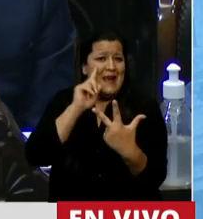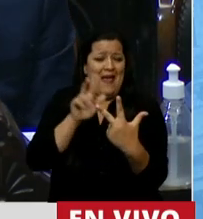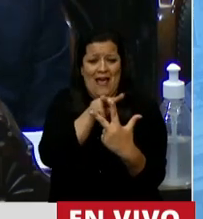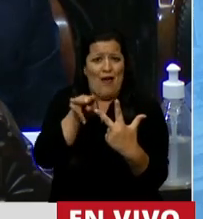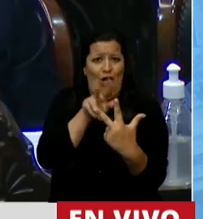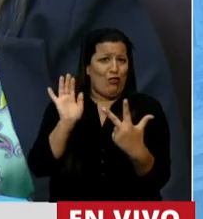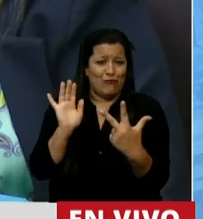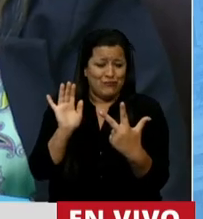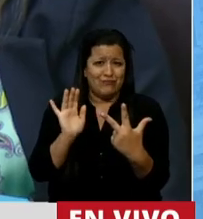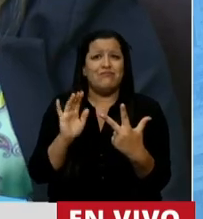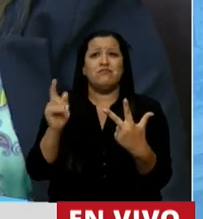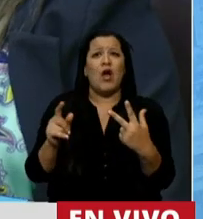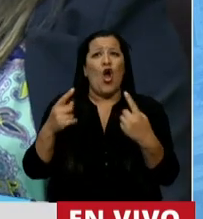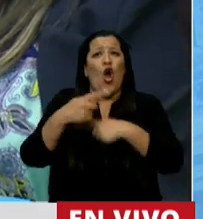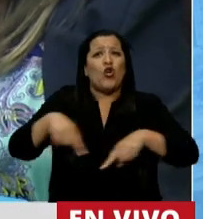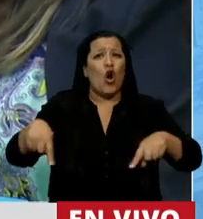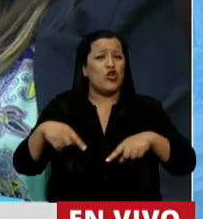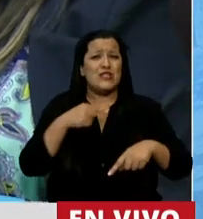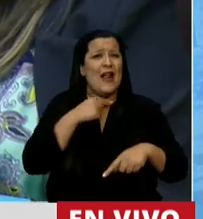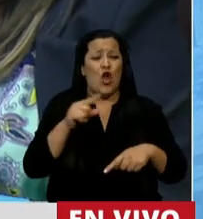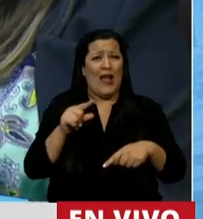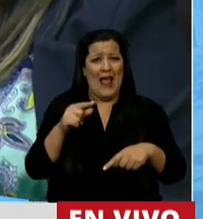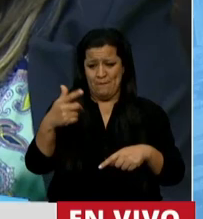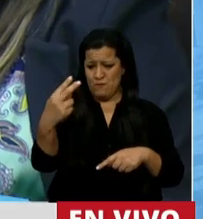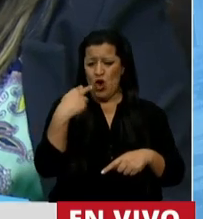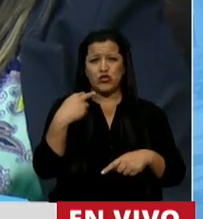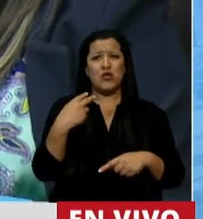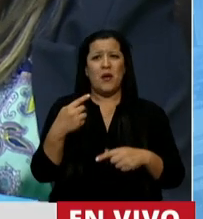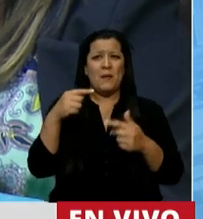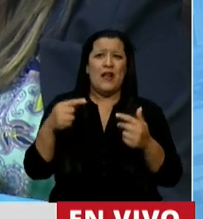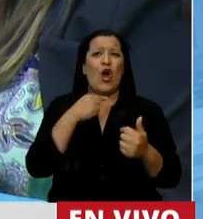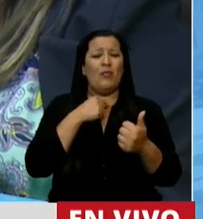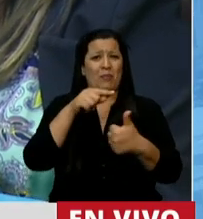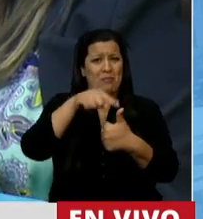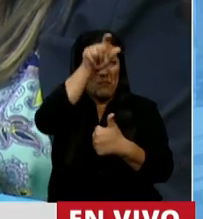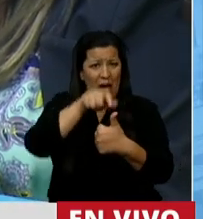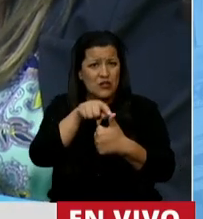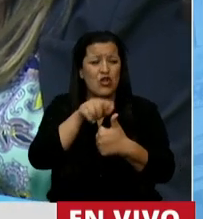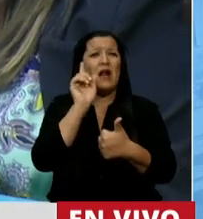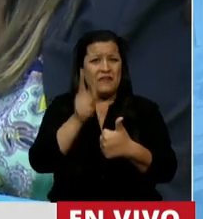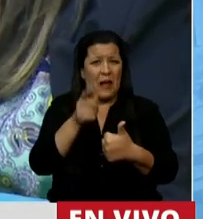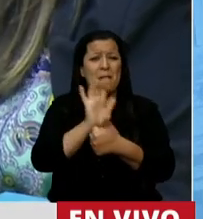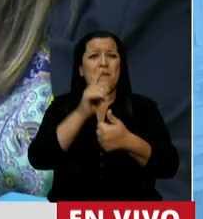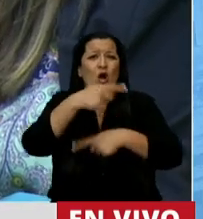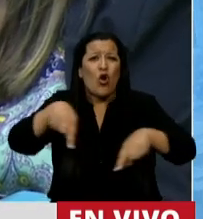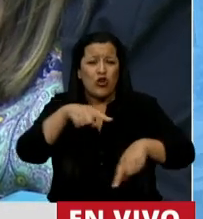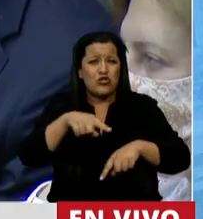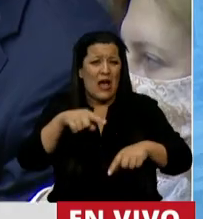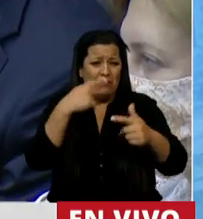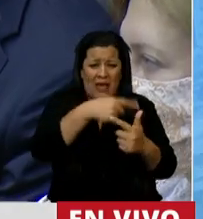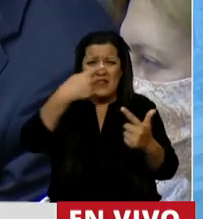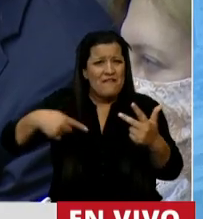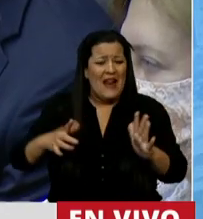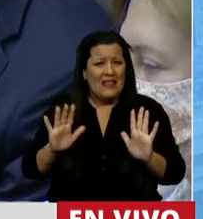peleamos porque no se nos cosifique y estamos queriendo cosificar a una persona que es distinta a nuestro